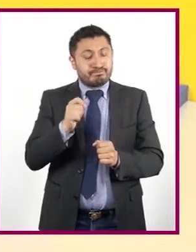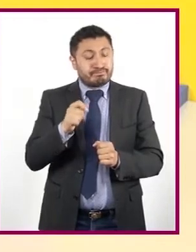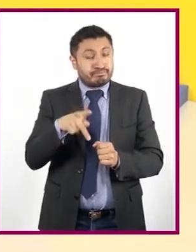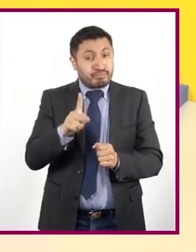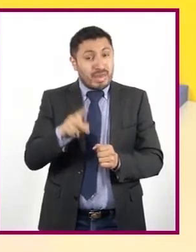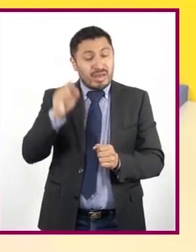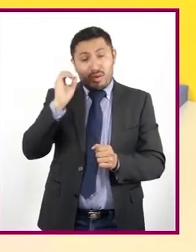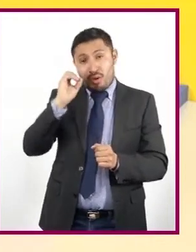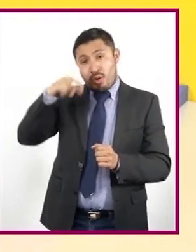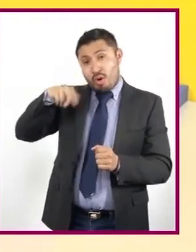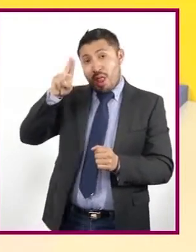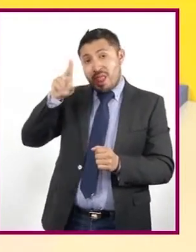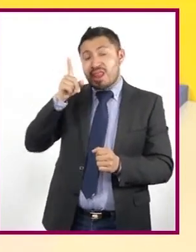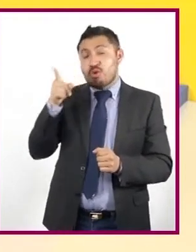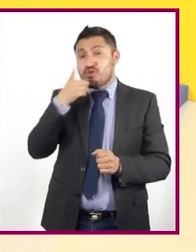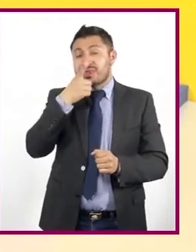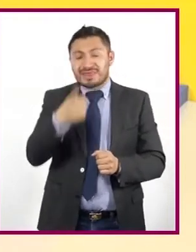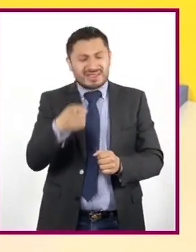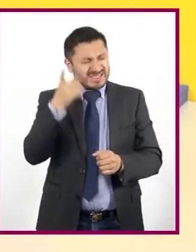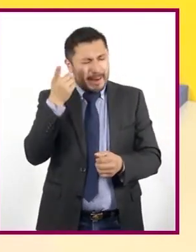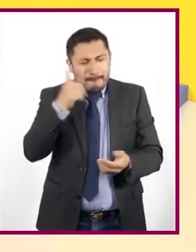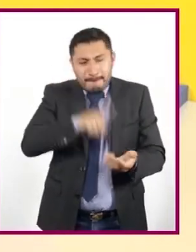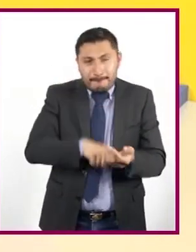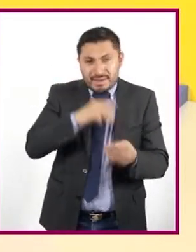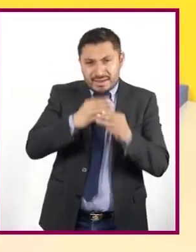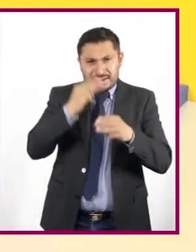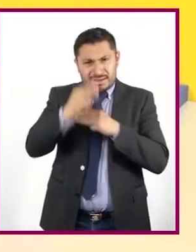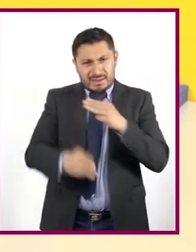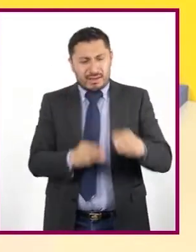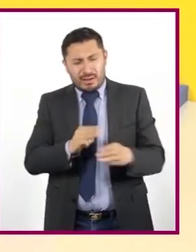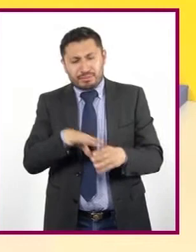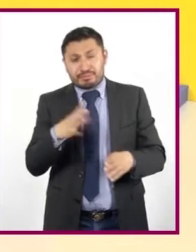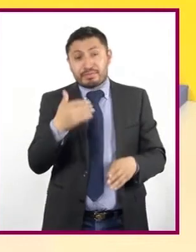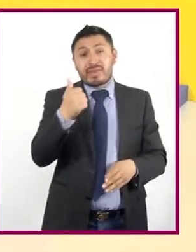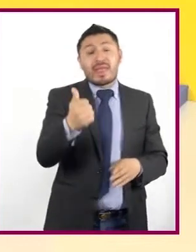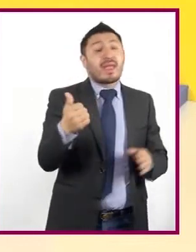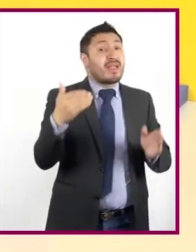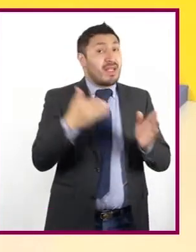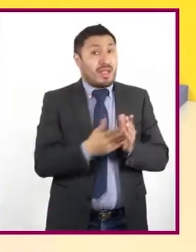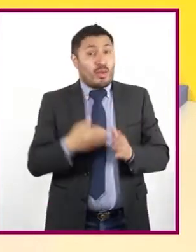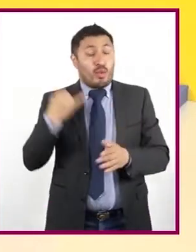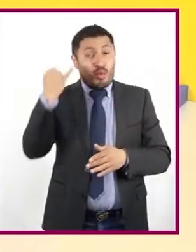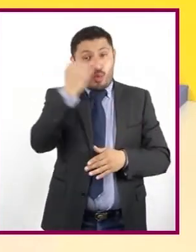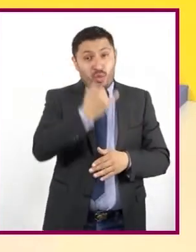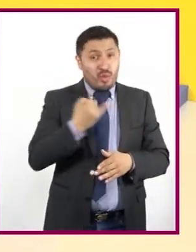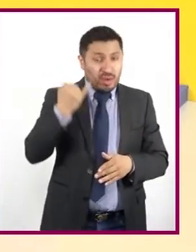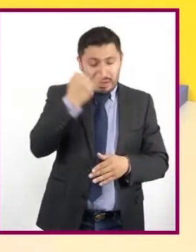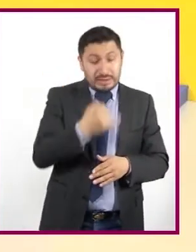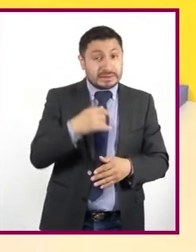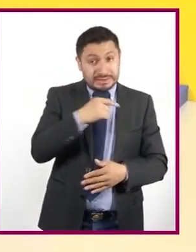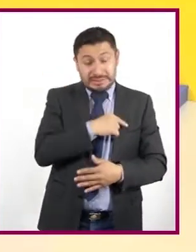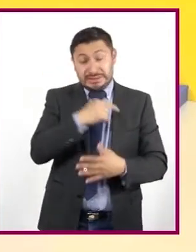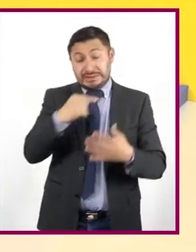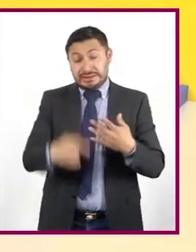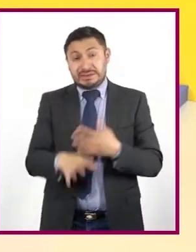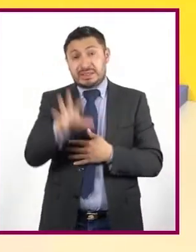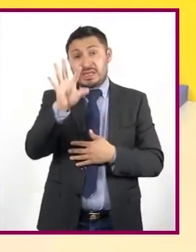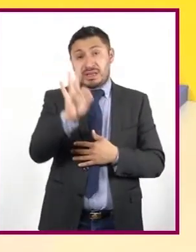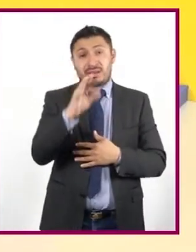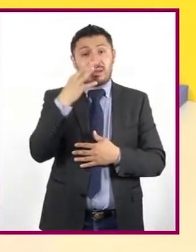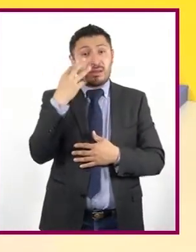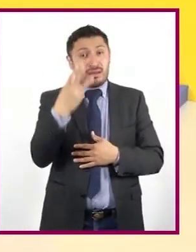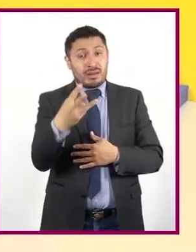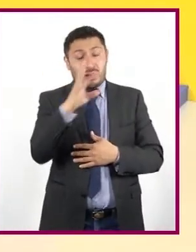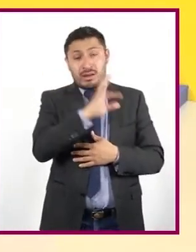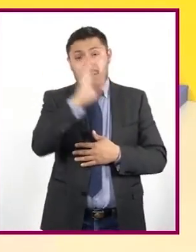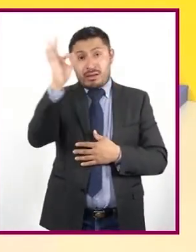ONU, se estima que en el mundo se hablan 6,000 idiomas. De ellos, un